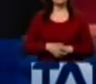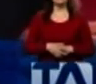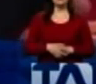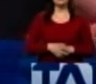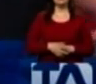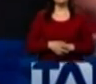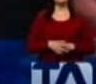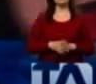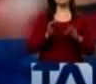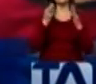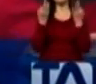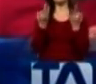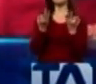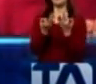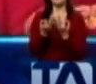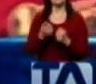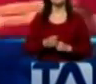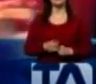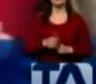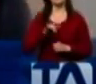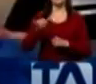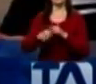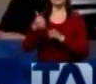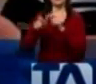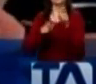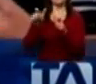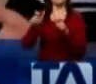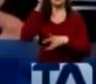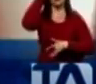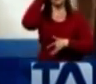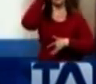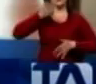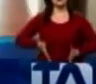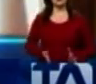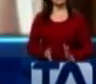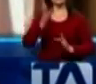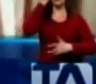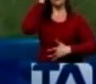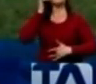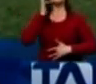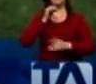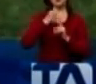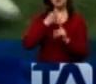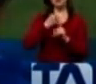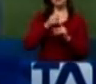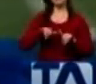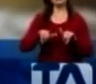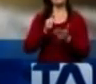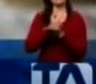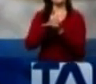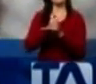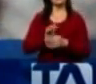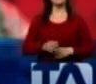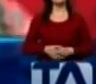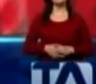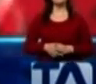igual familia, exactamente igual. La única diferencia es que mi hijo nació con una enfermedad rara e incurable y vamos a luchar por él. Vamos a ahí está Nacho, ahí lo